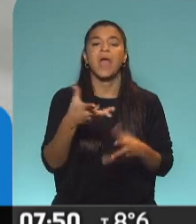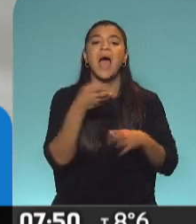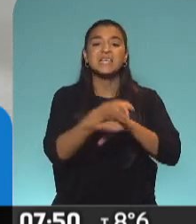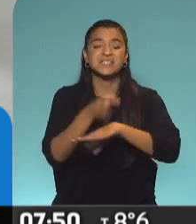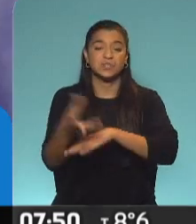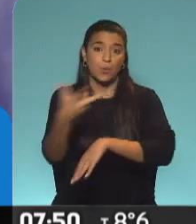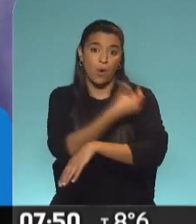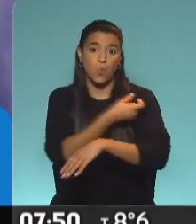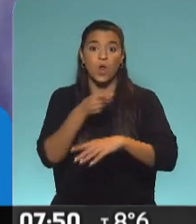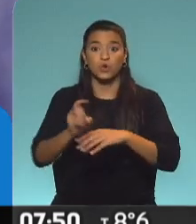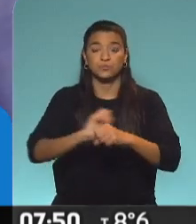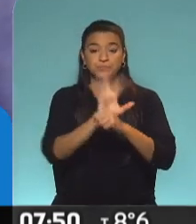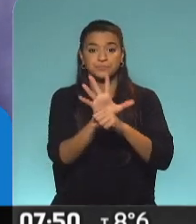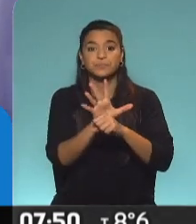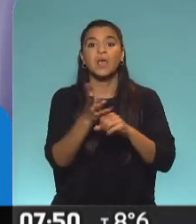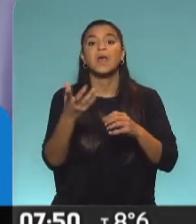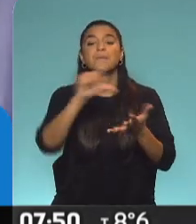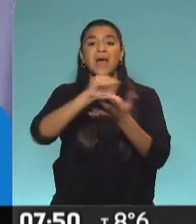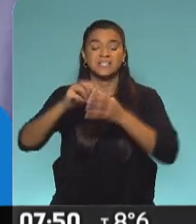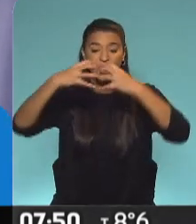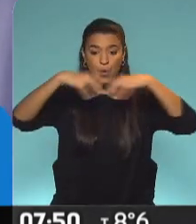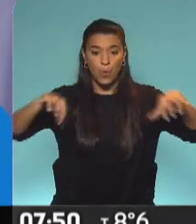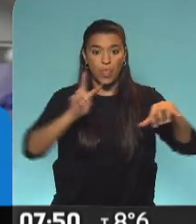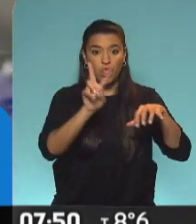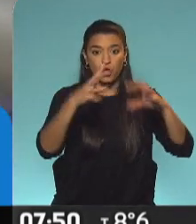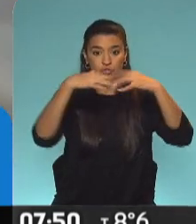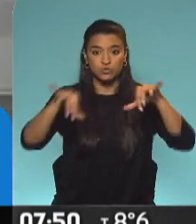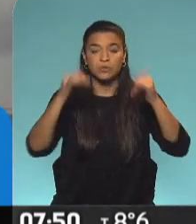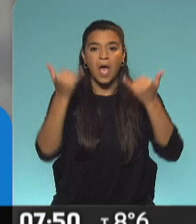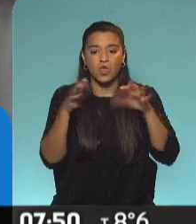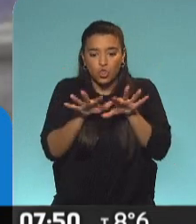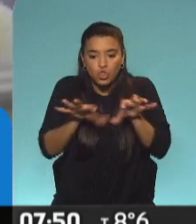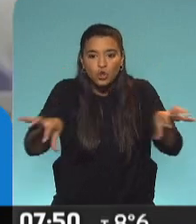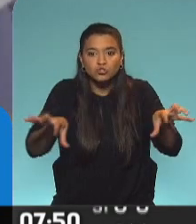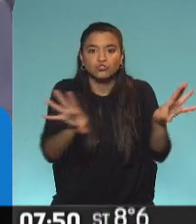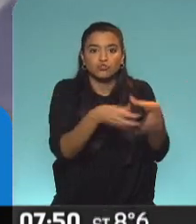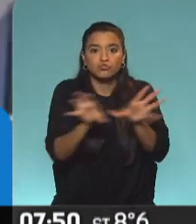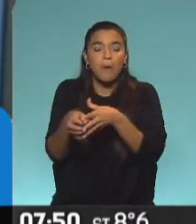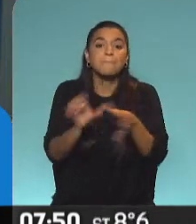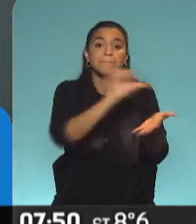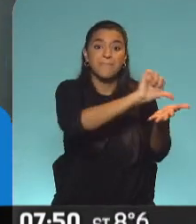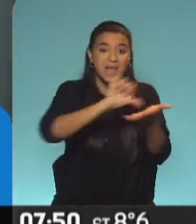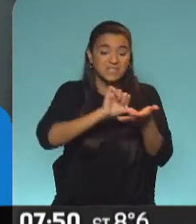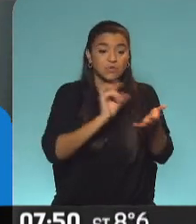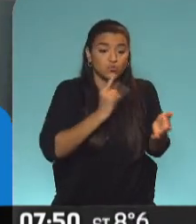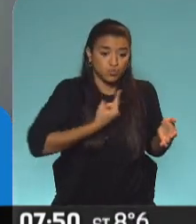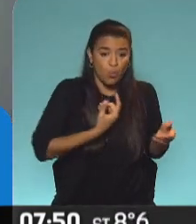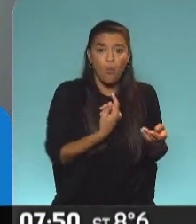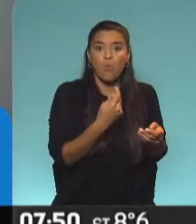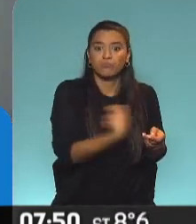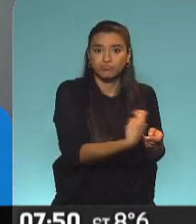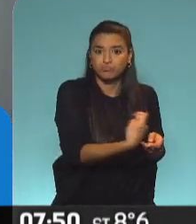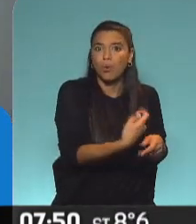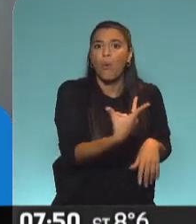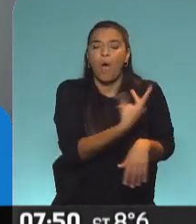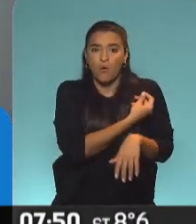Vacuna COVID-19, se dividió a los países en dos. Entonces hay como dos terrenos de juego: aquellos países que pueden autofinanciar la vacuna, que